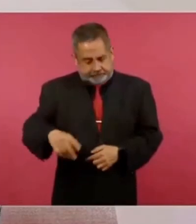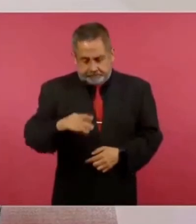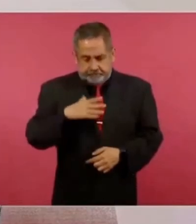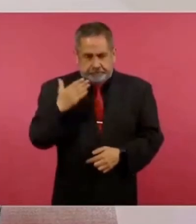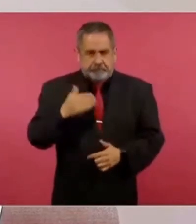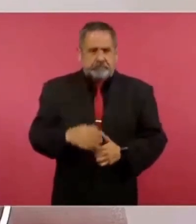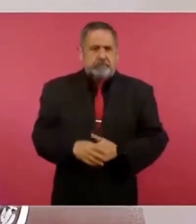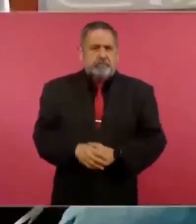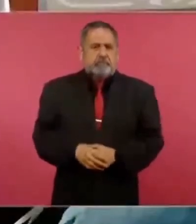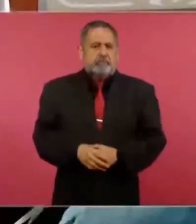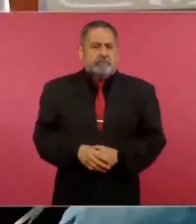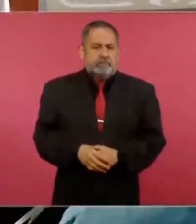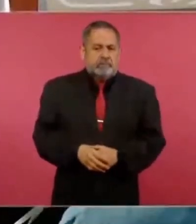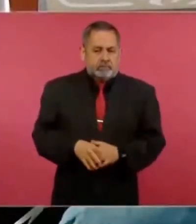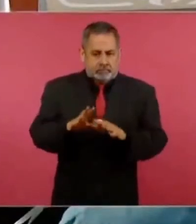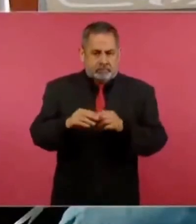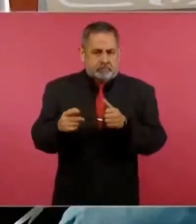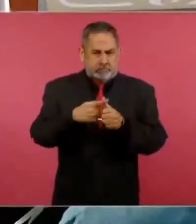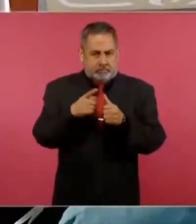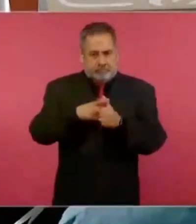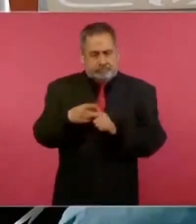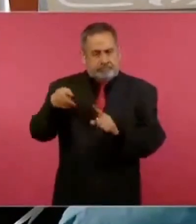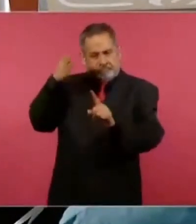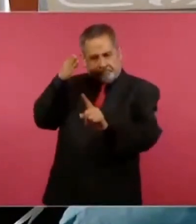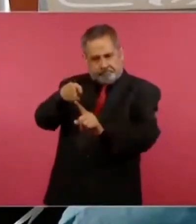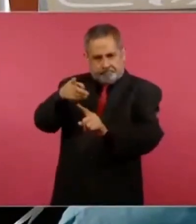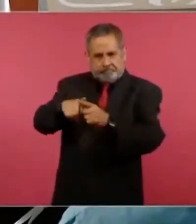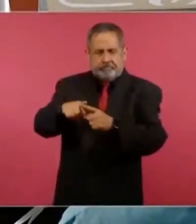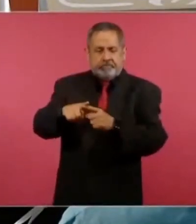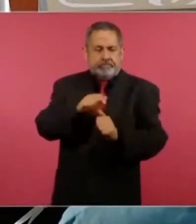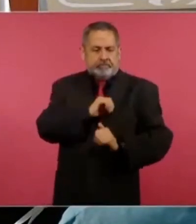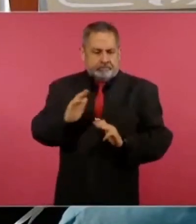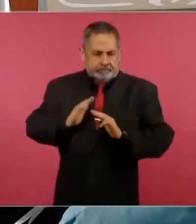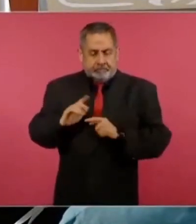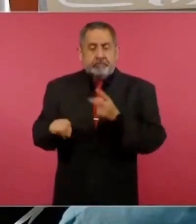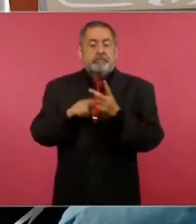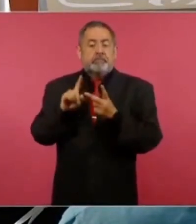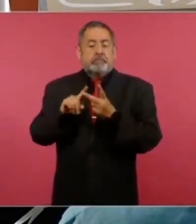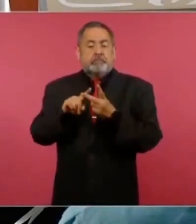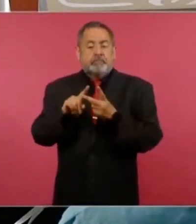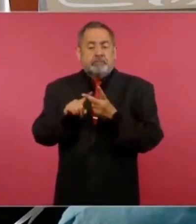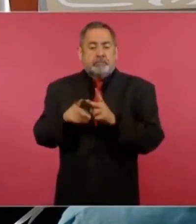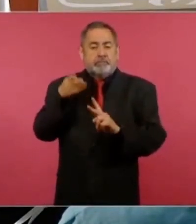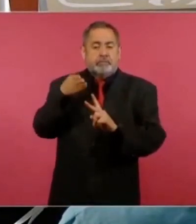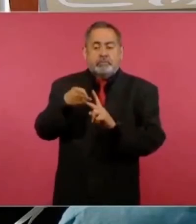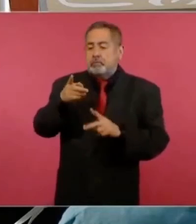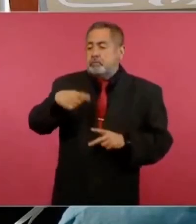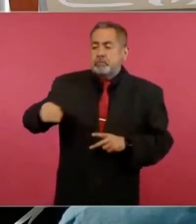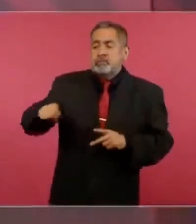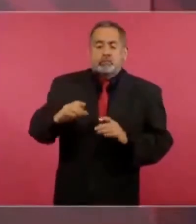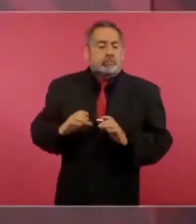Bueno, por aquí Bueno, esa es la primera misión. La segunda misión es el cuidado